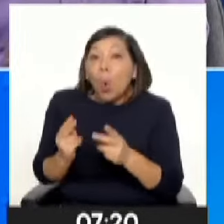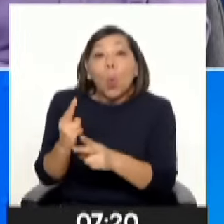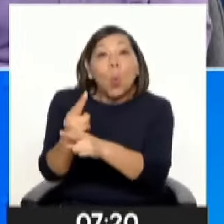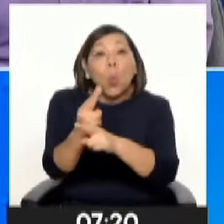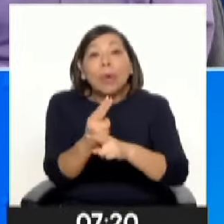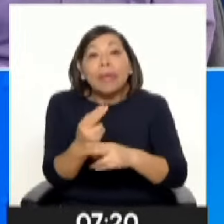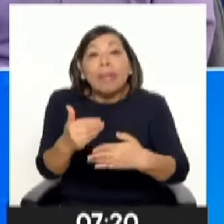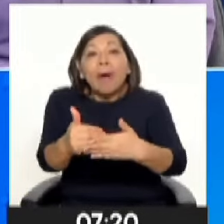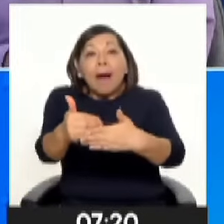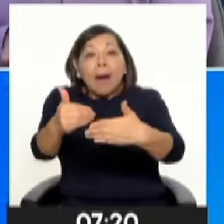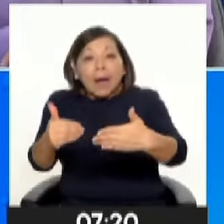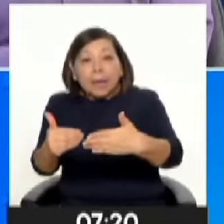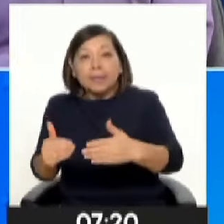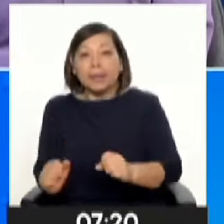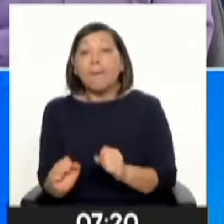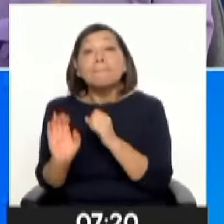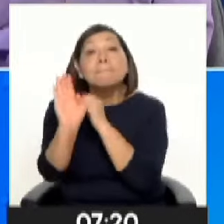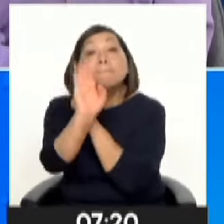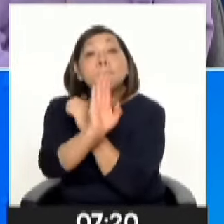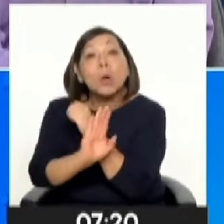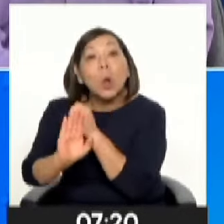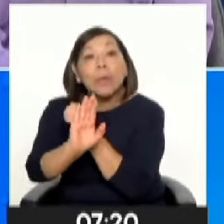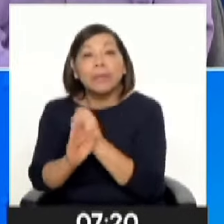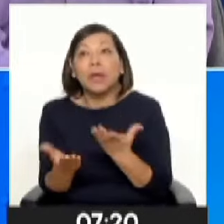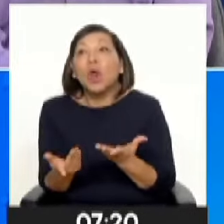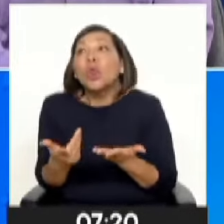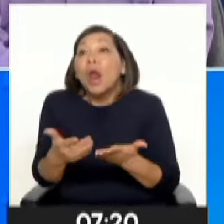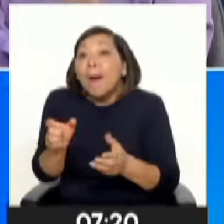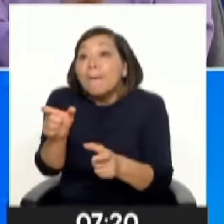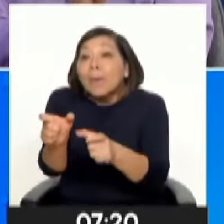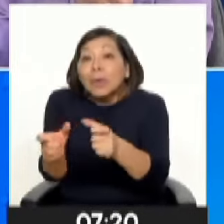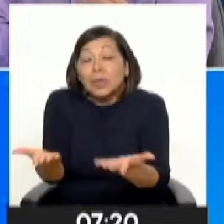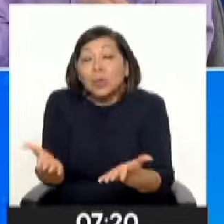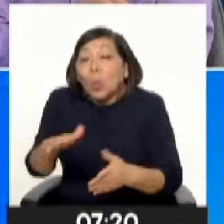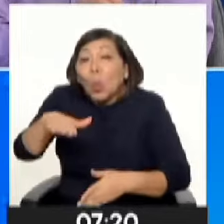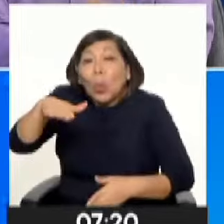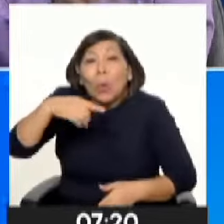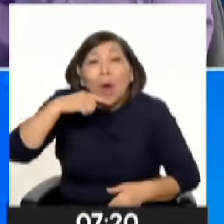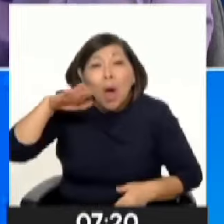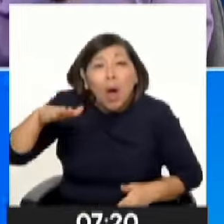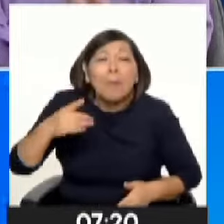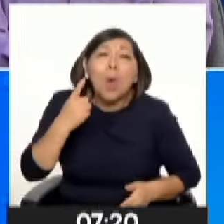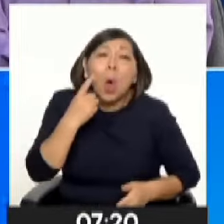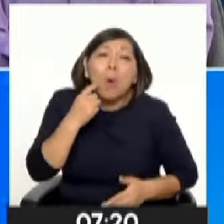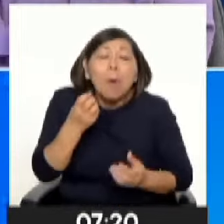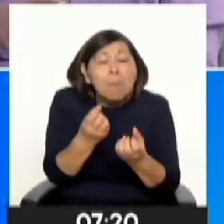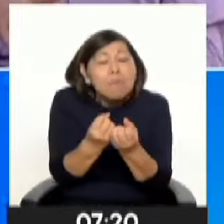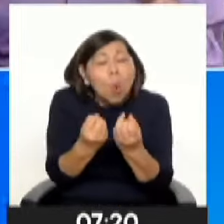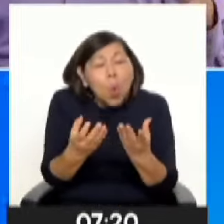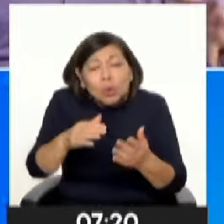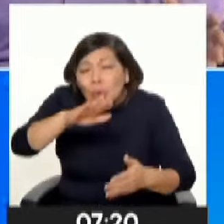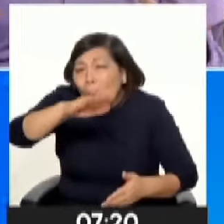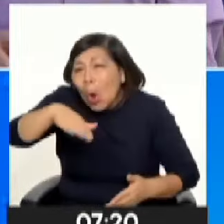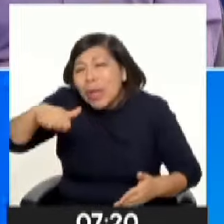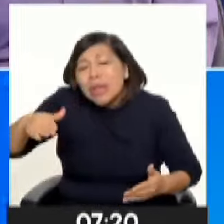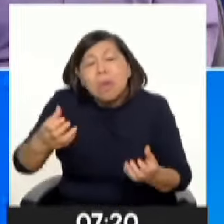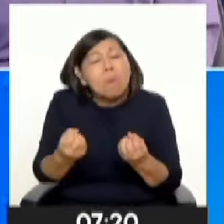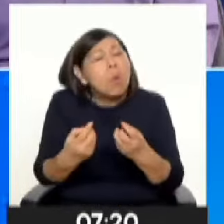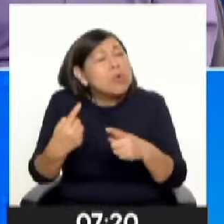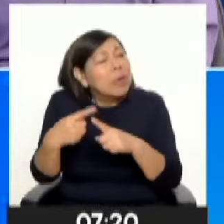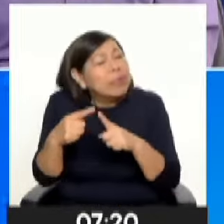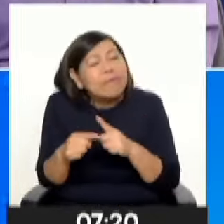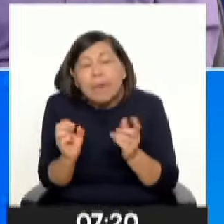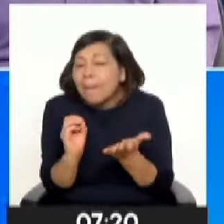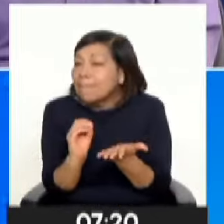prevención. Proteger el entorno de un niño, de decenas de niños, de todos los niños,